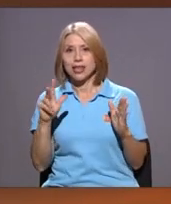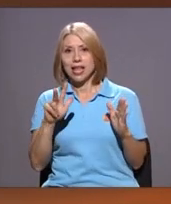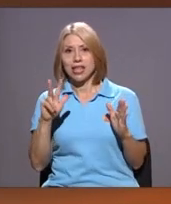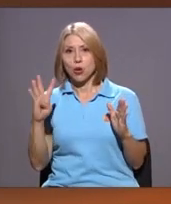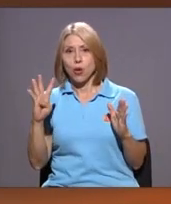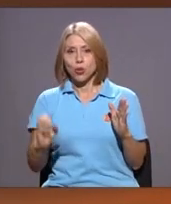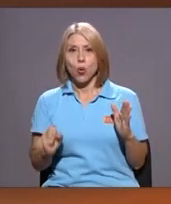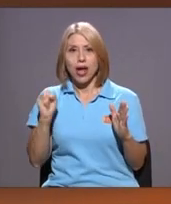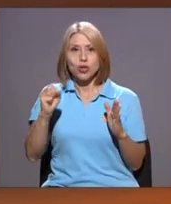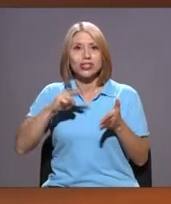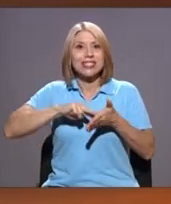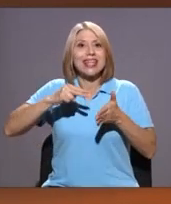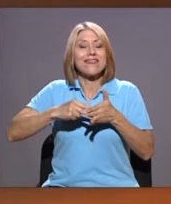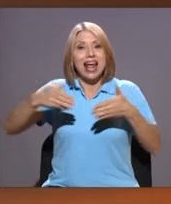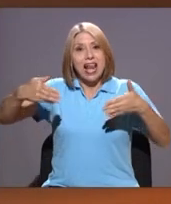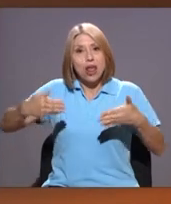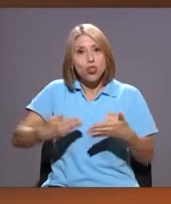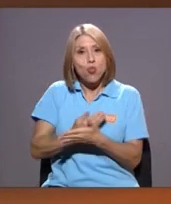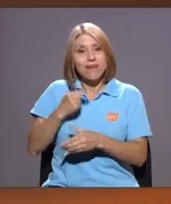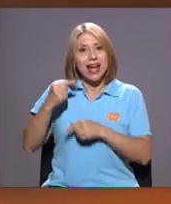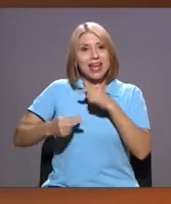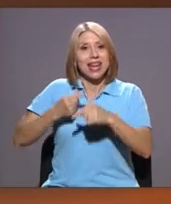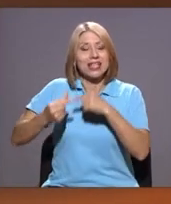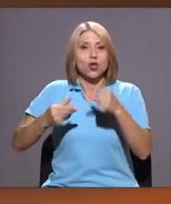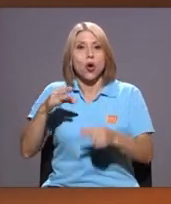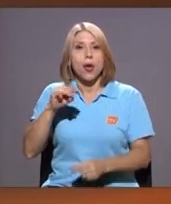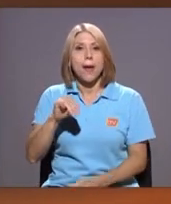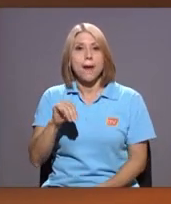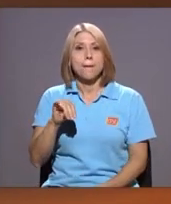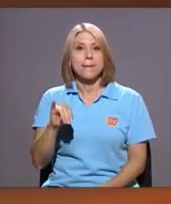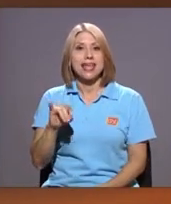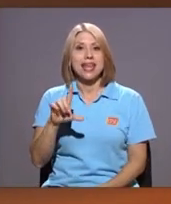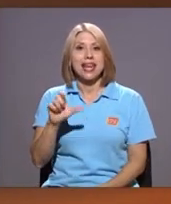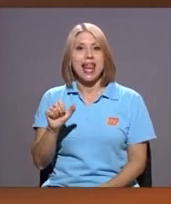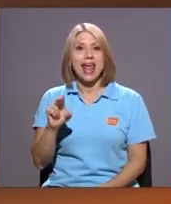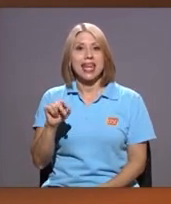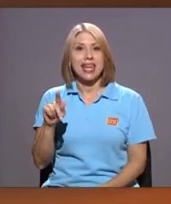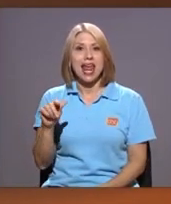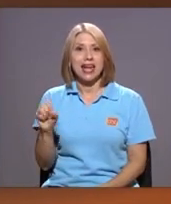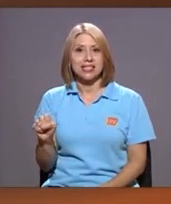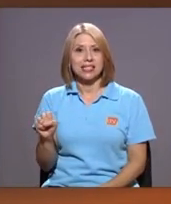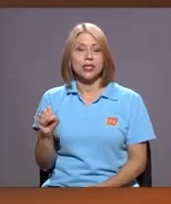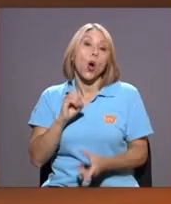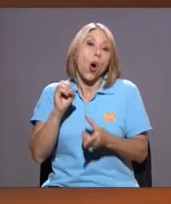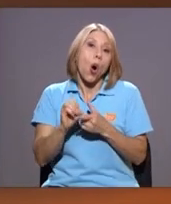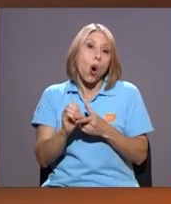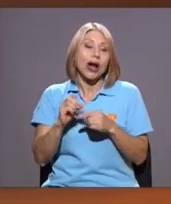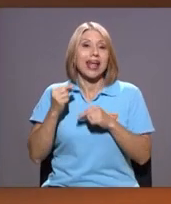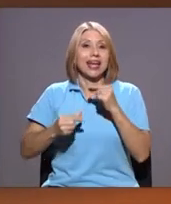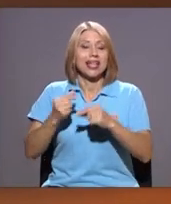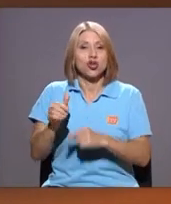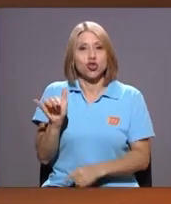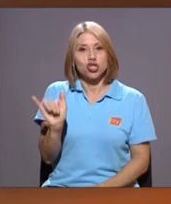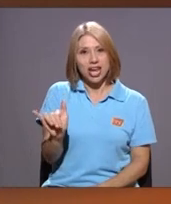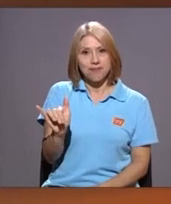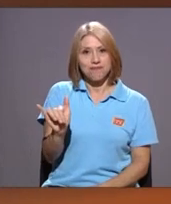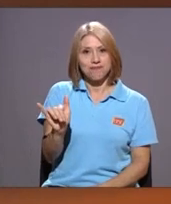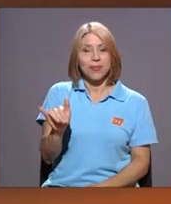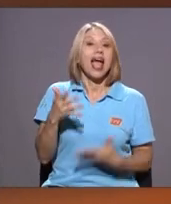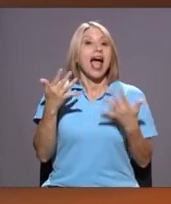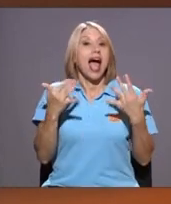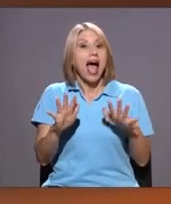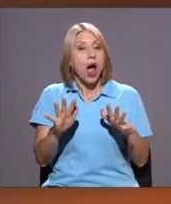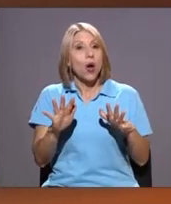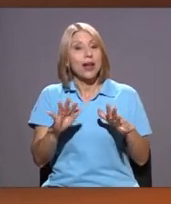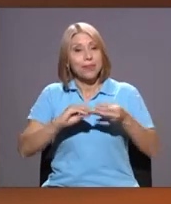de la nueva generación millennials que se llama o la generación y aparte de eso la tasa de desempleo es mayor en las